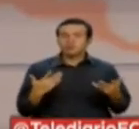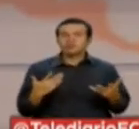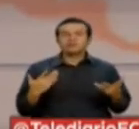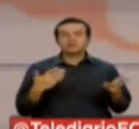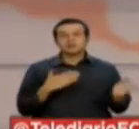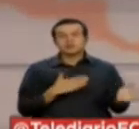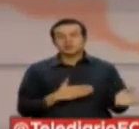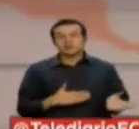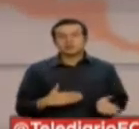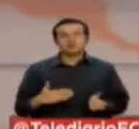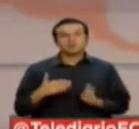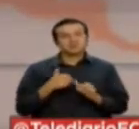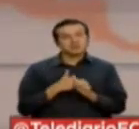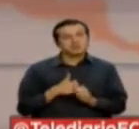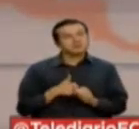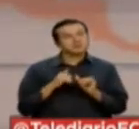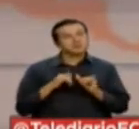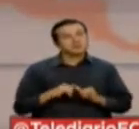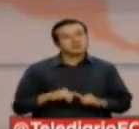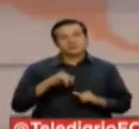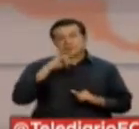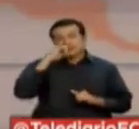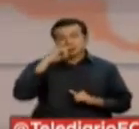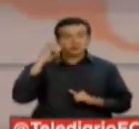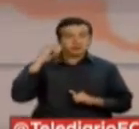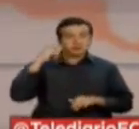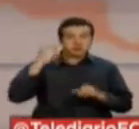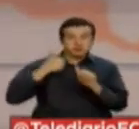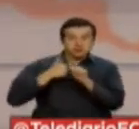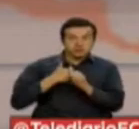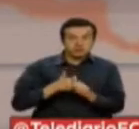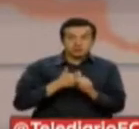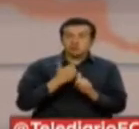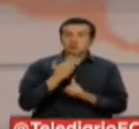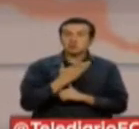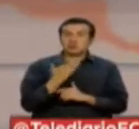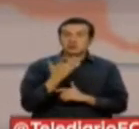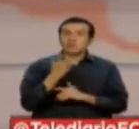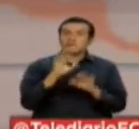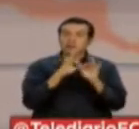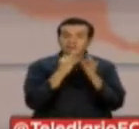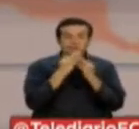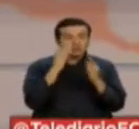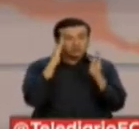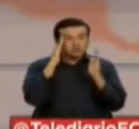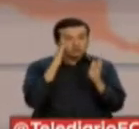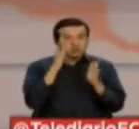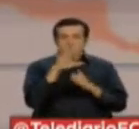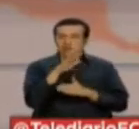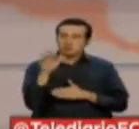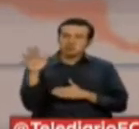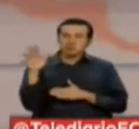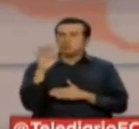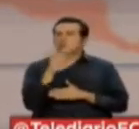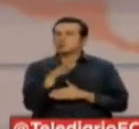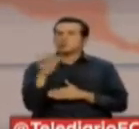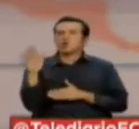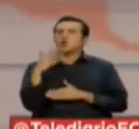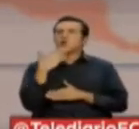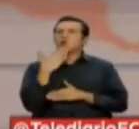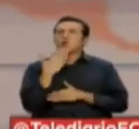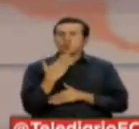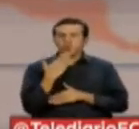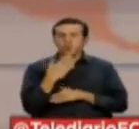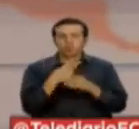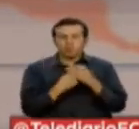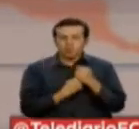tener este seguimiento nominal de los niños, de trabajar directamente con las familias. Más o menos será una especie de dueto que